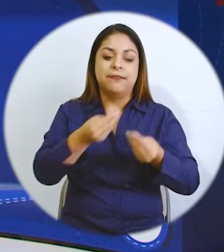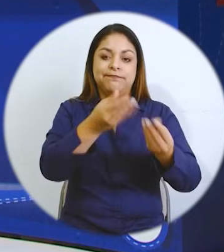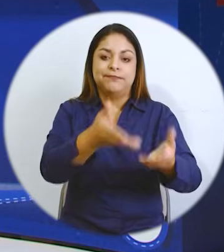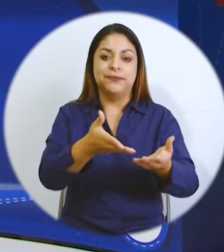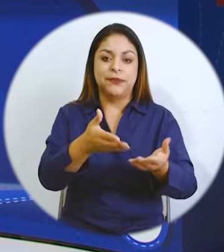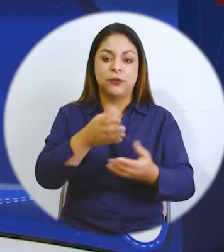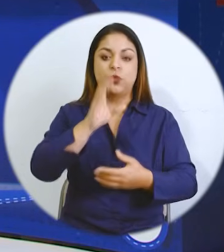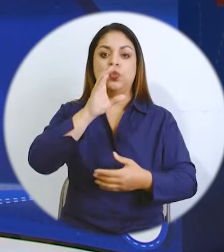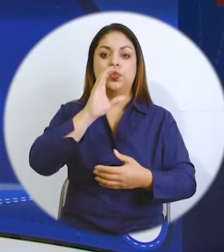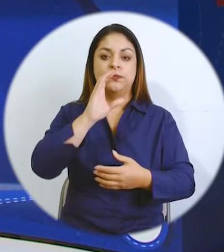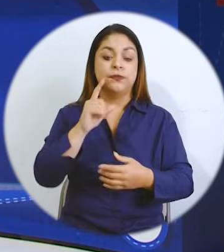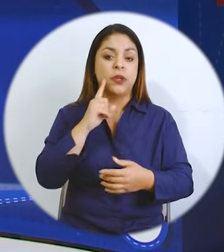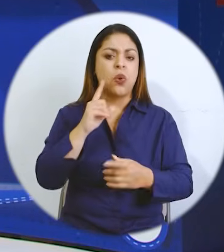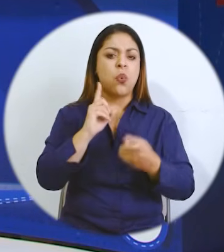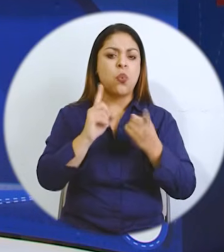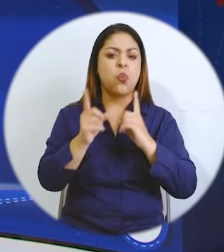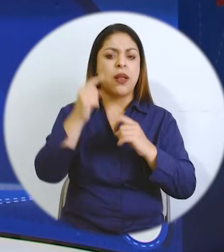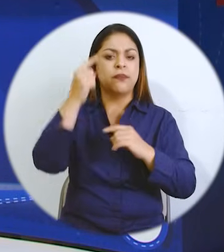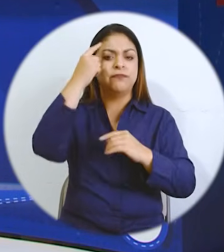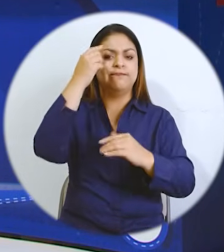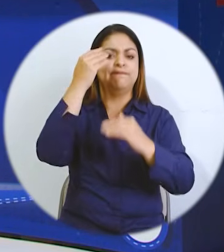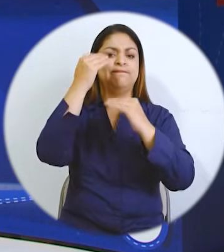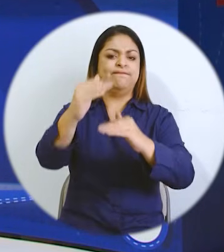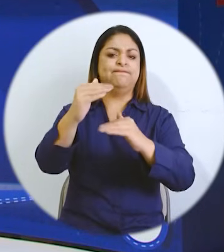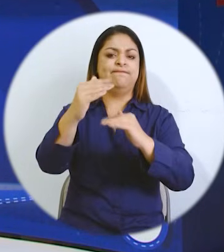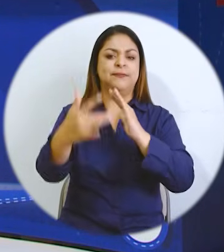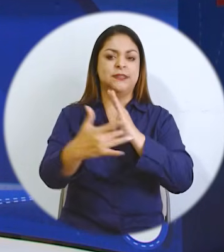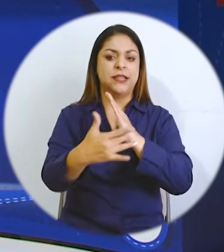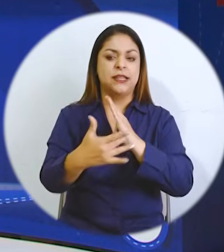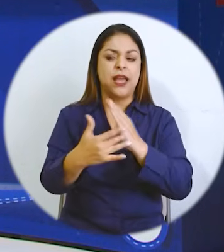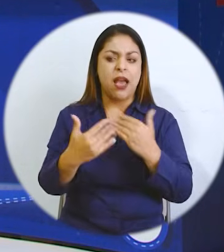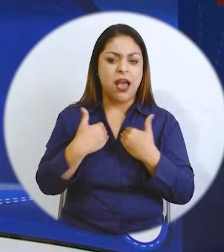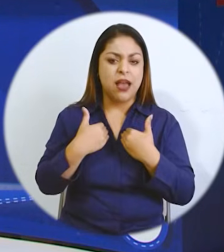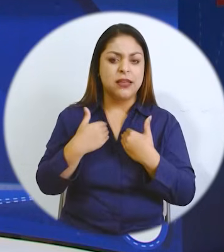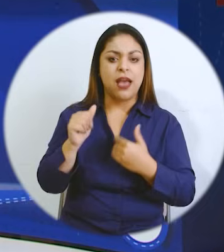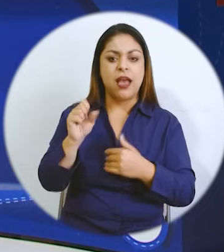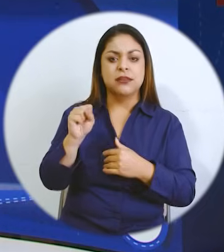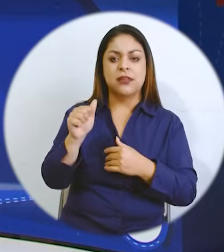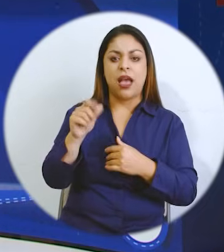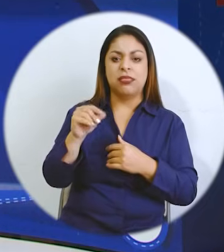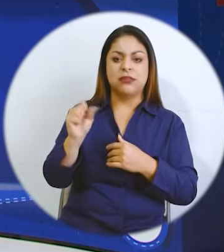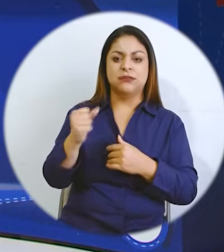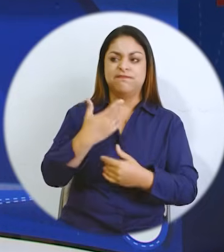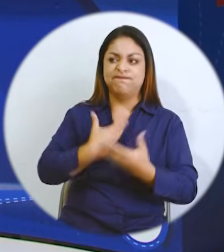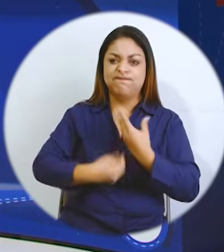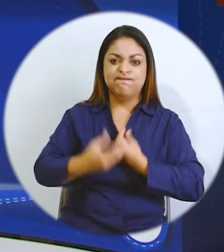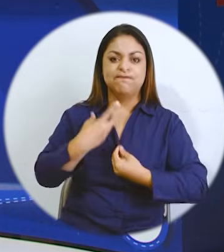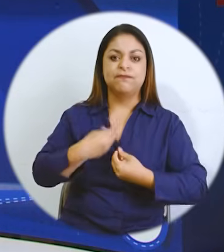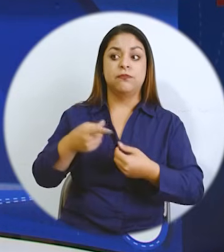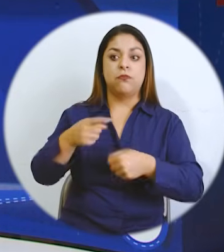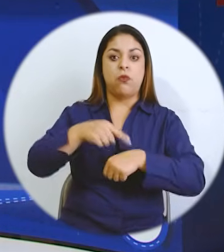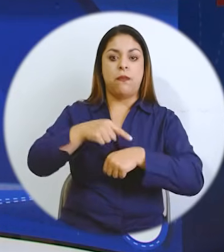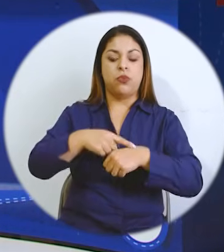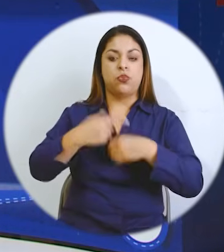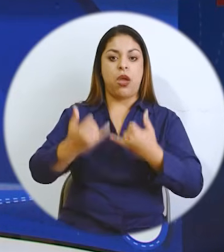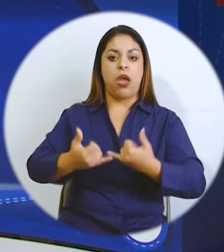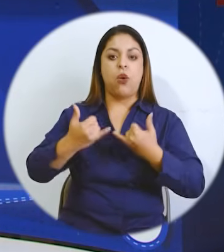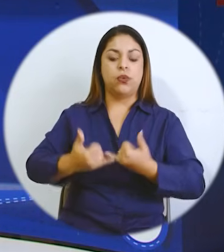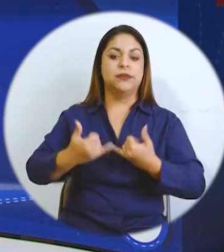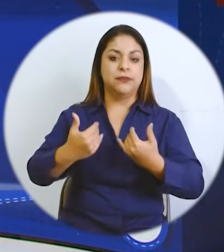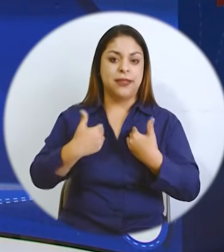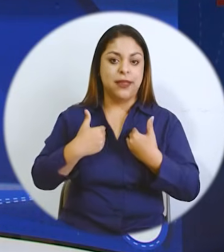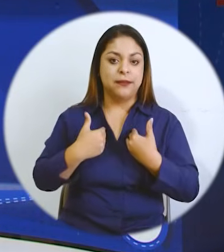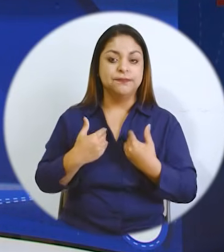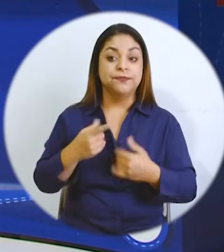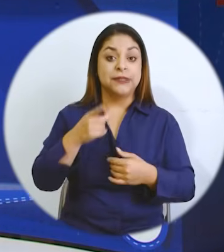humano. ¿Cuáles consideran ustedes que son las principales limitaciones técnicas que están enfrentando las asadas en este momento en el trabajo tan vital que realizan?